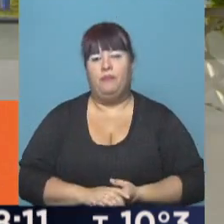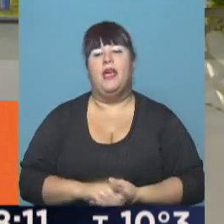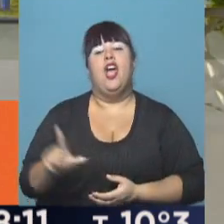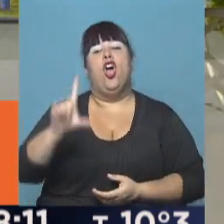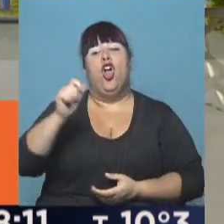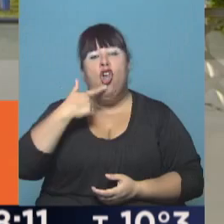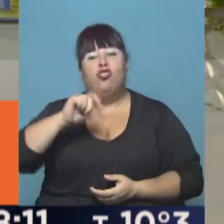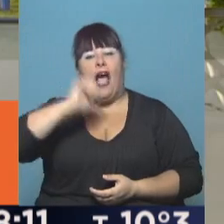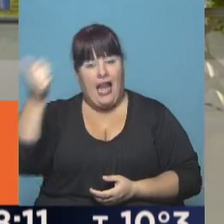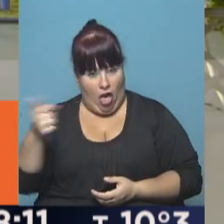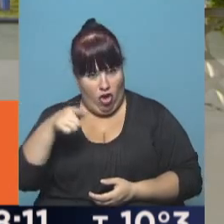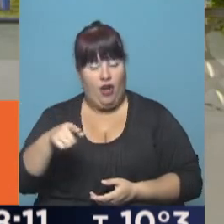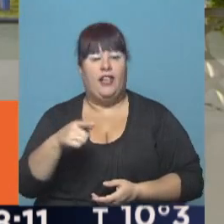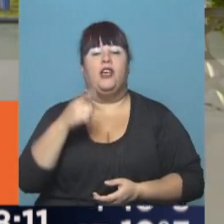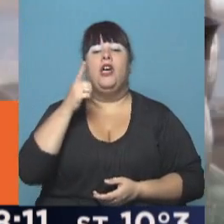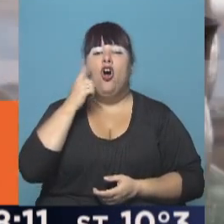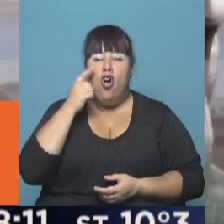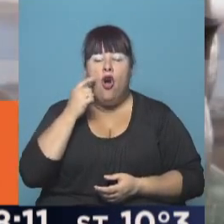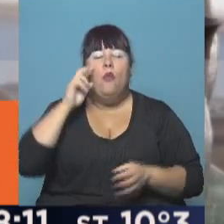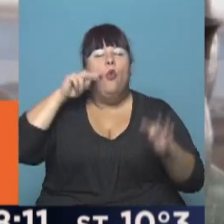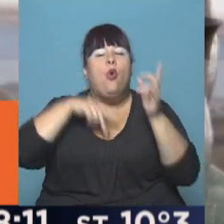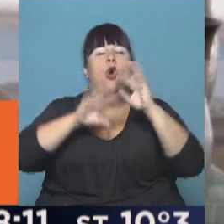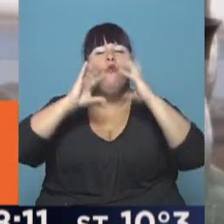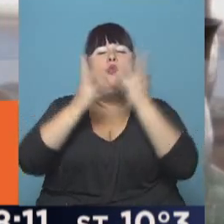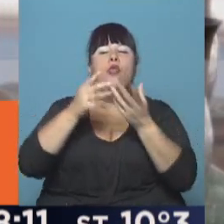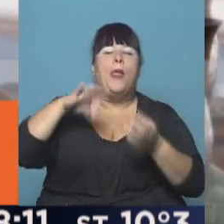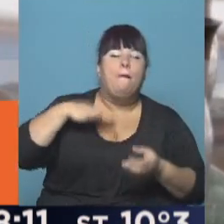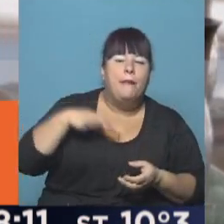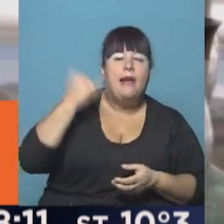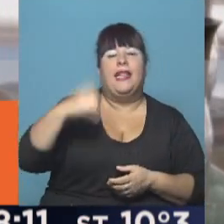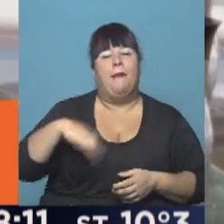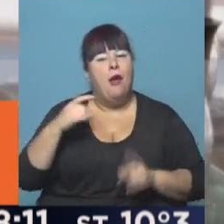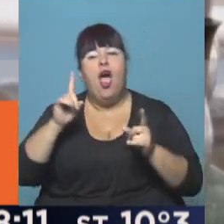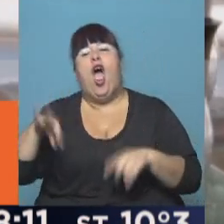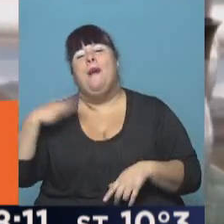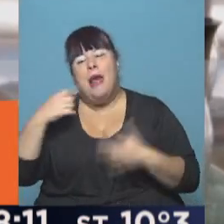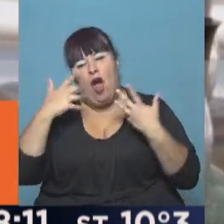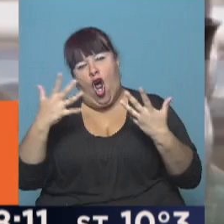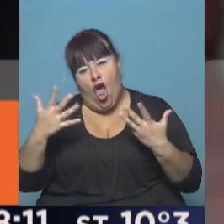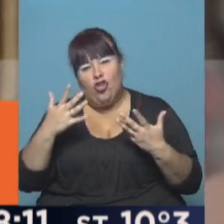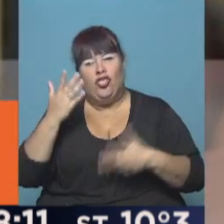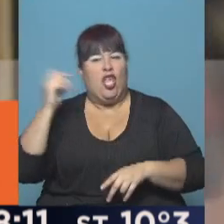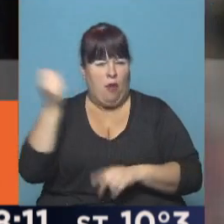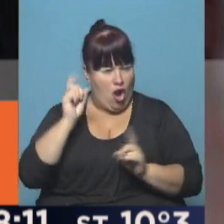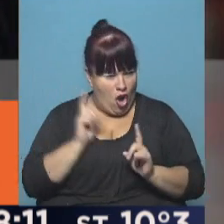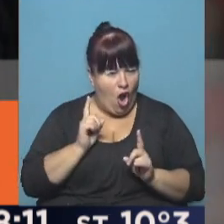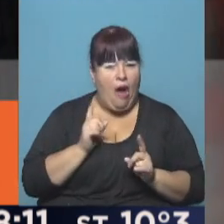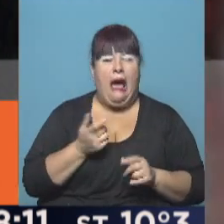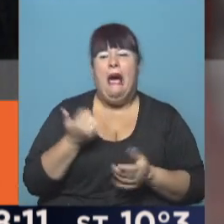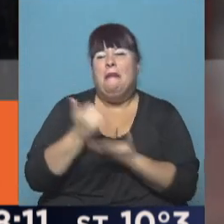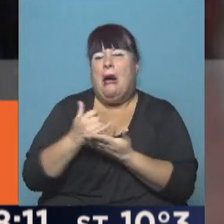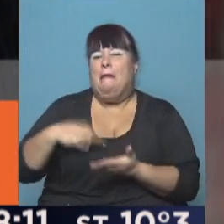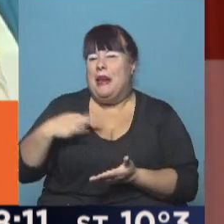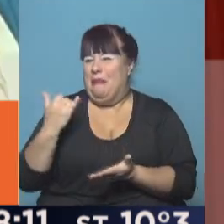ganadores néstor frenkel bucea en el mundo de los premios y los premiados pero no de los premios conocidos y convocantes sino de pequeños